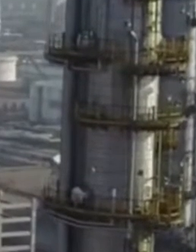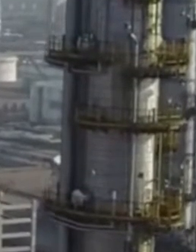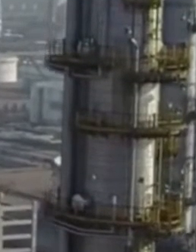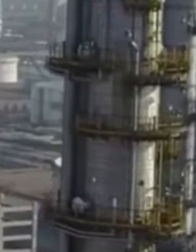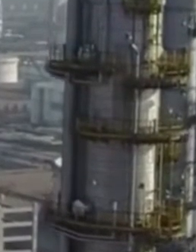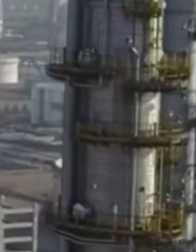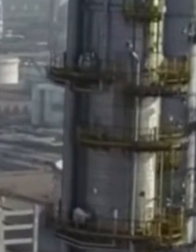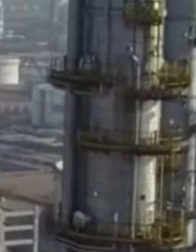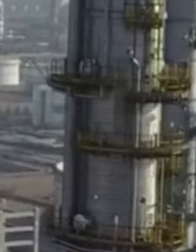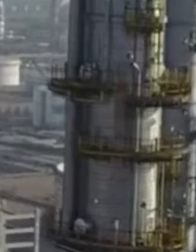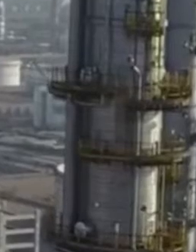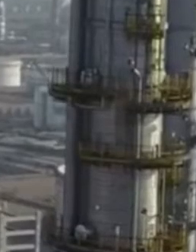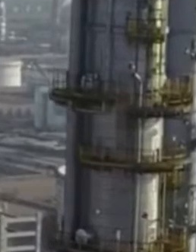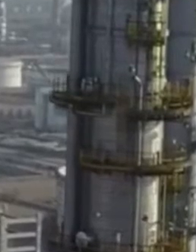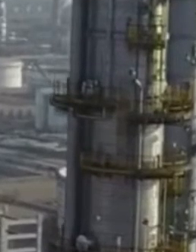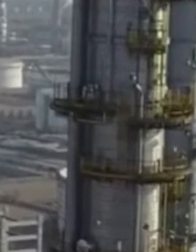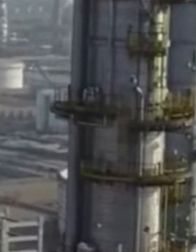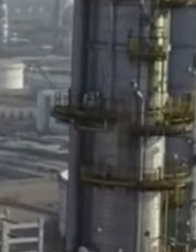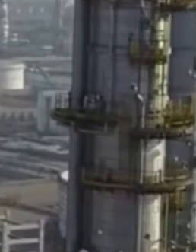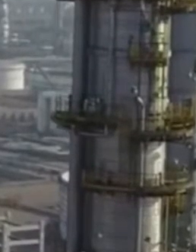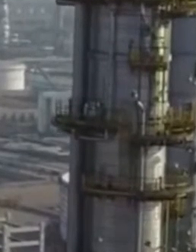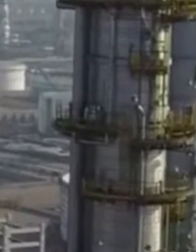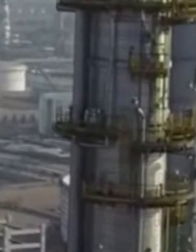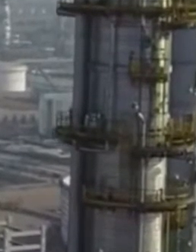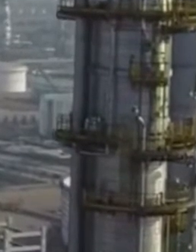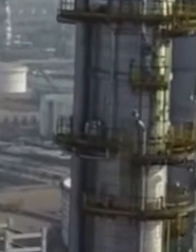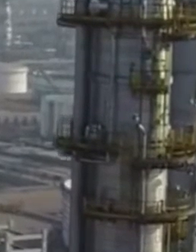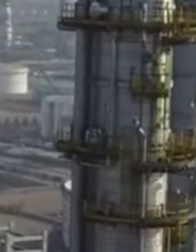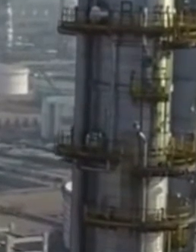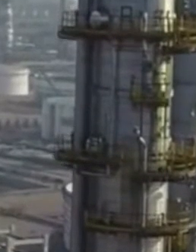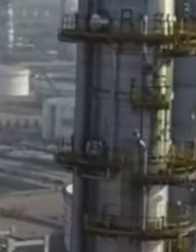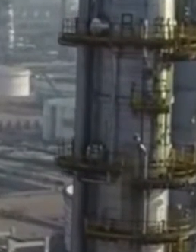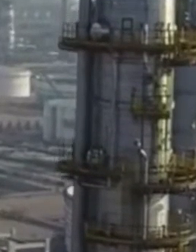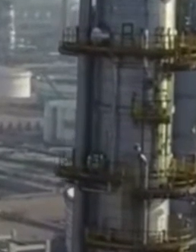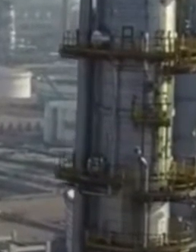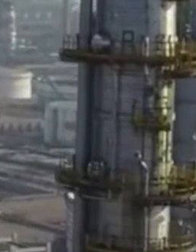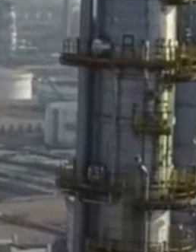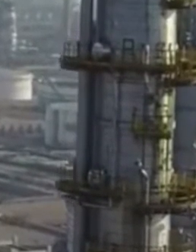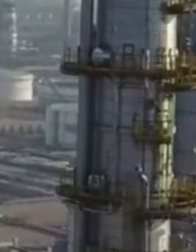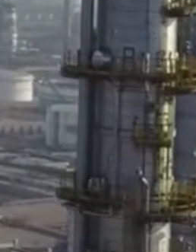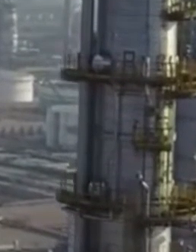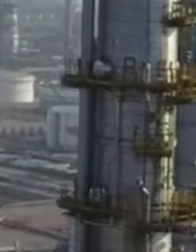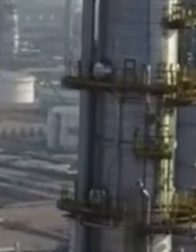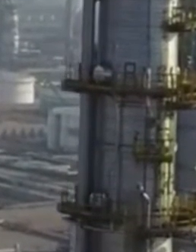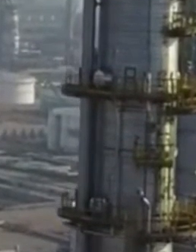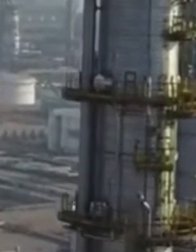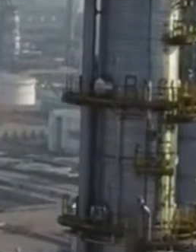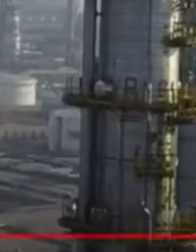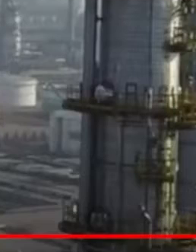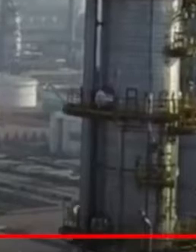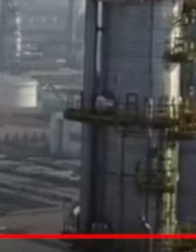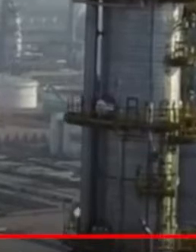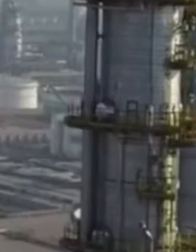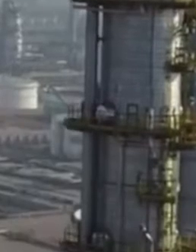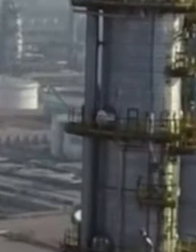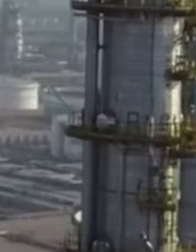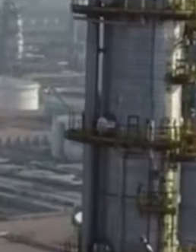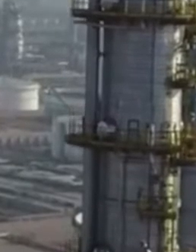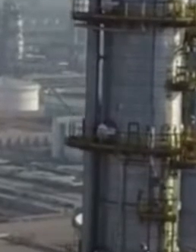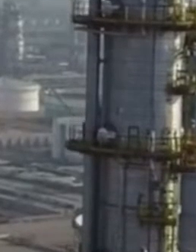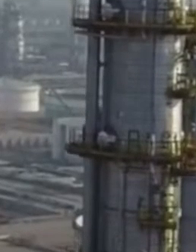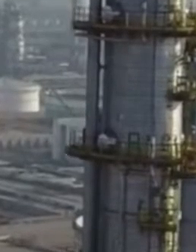Hay que también informar a la gente que estamos construyendo la planta coquizadora en